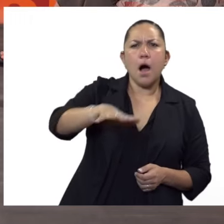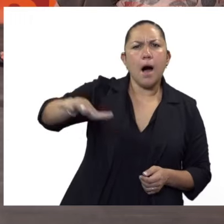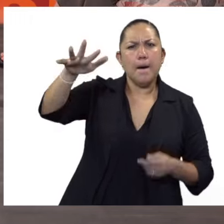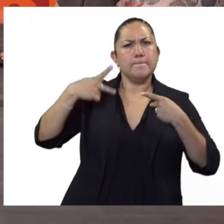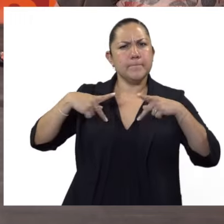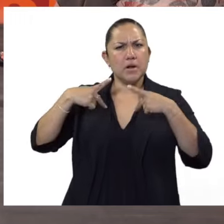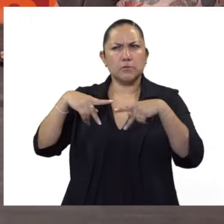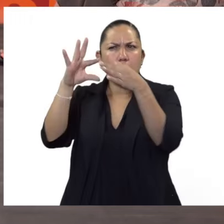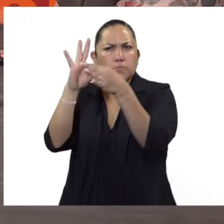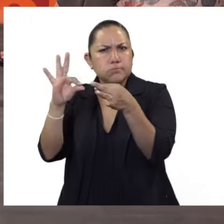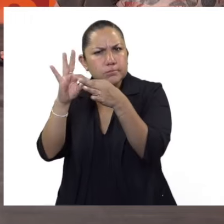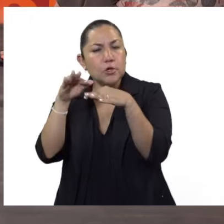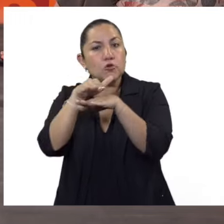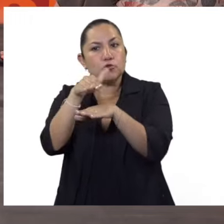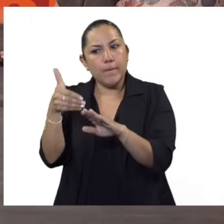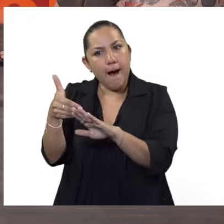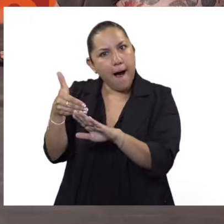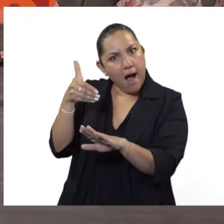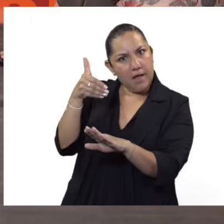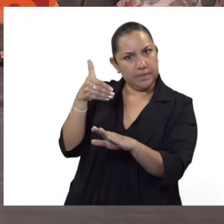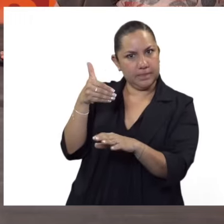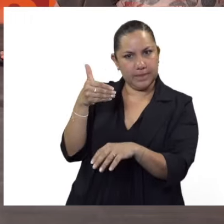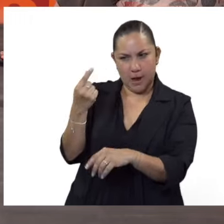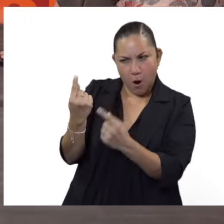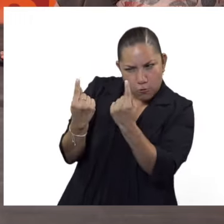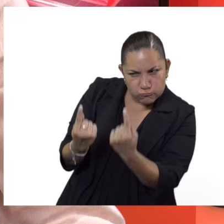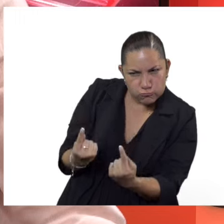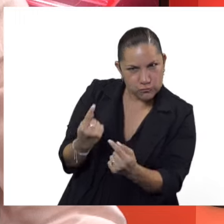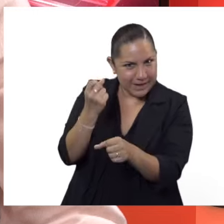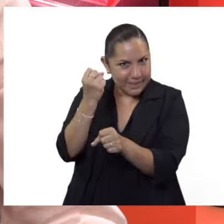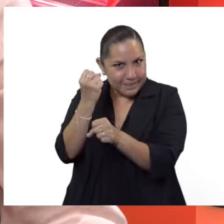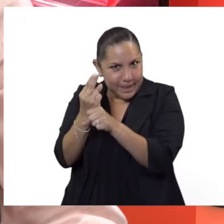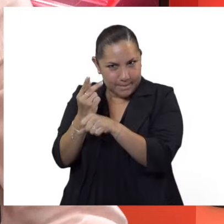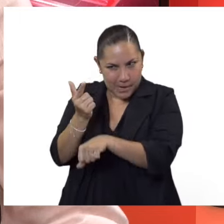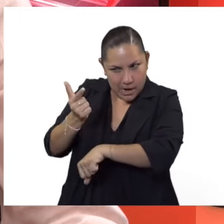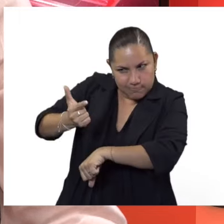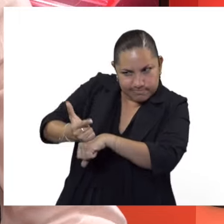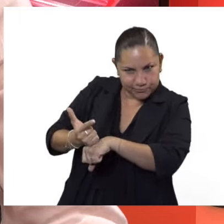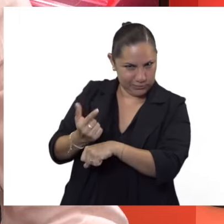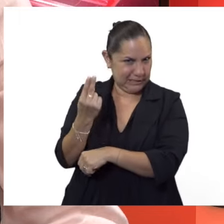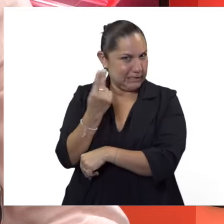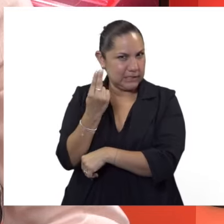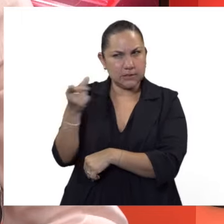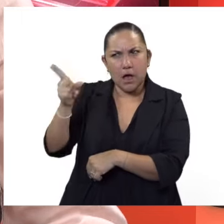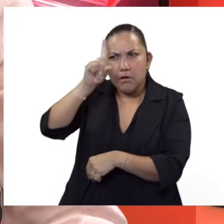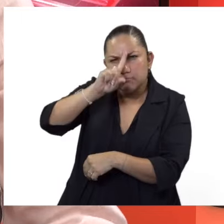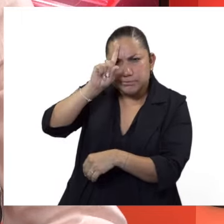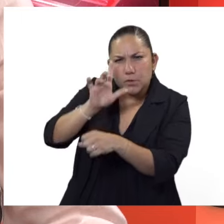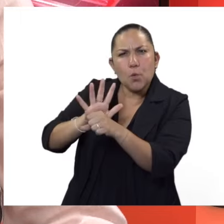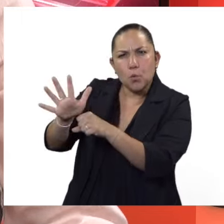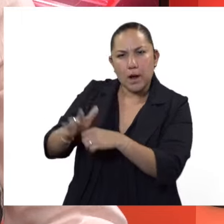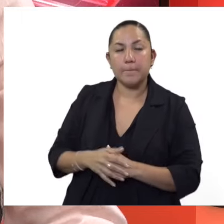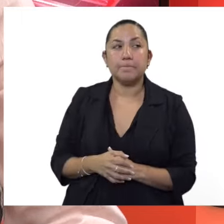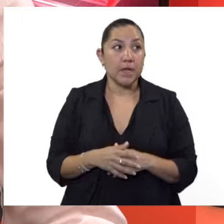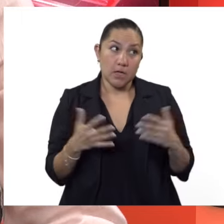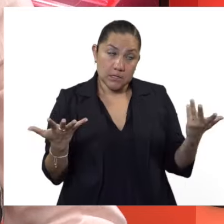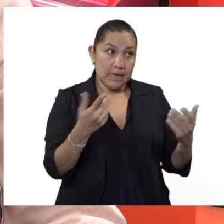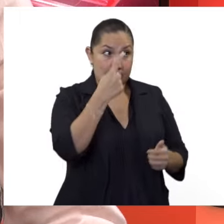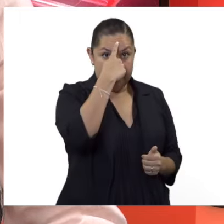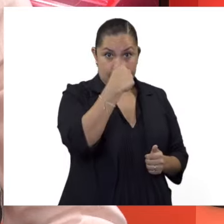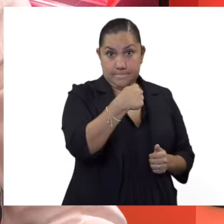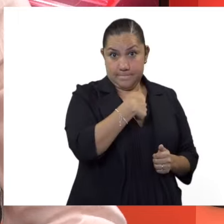detección temprana y las terapias desde la infancia bueno Hay muchísimo que decir en este aspecto y y y